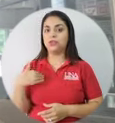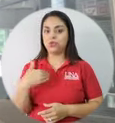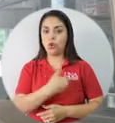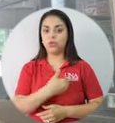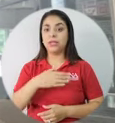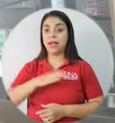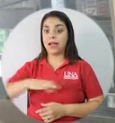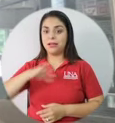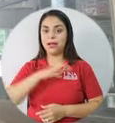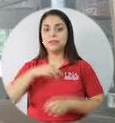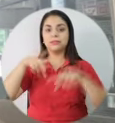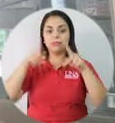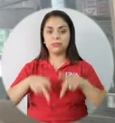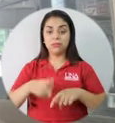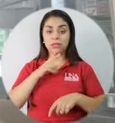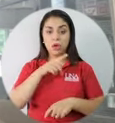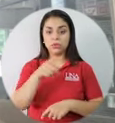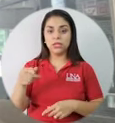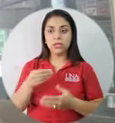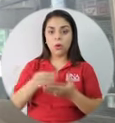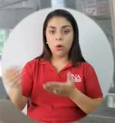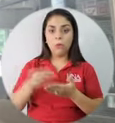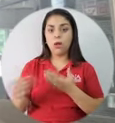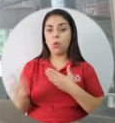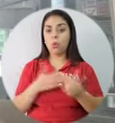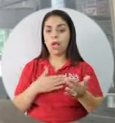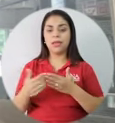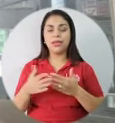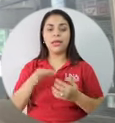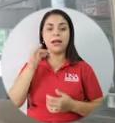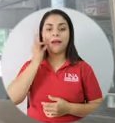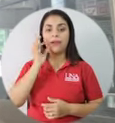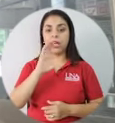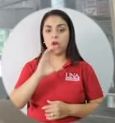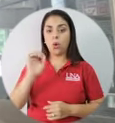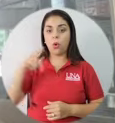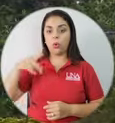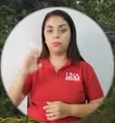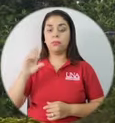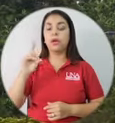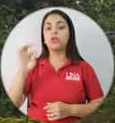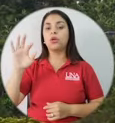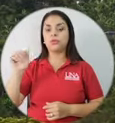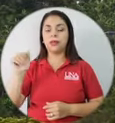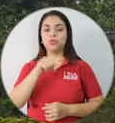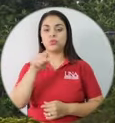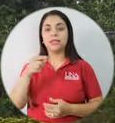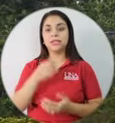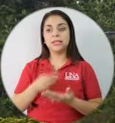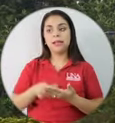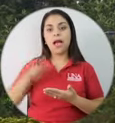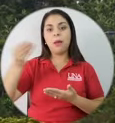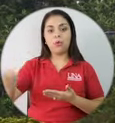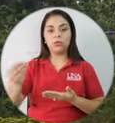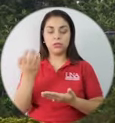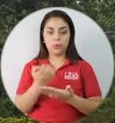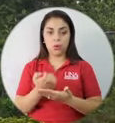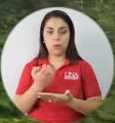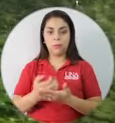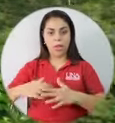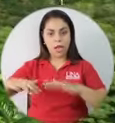producto y de las personas. Entonces, verdaderamente al adquirir cualquier café de Copedota, estamos aportando a